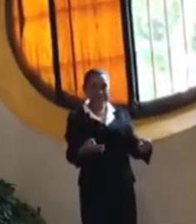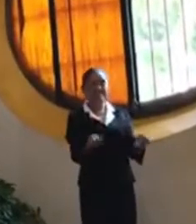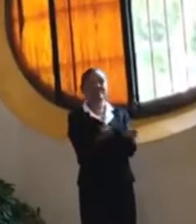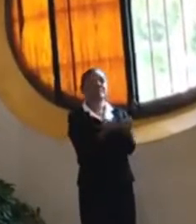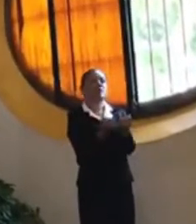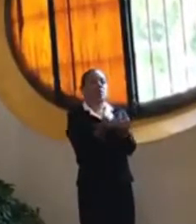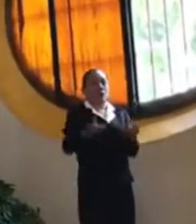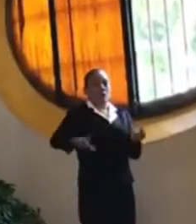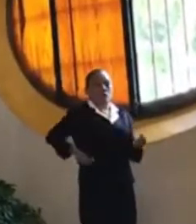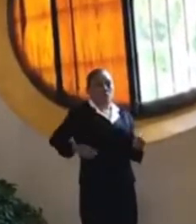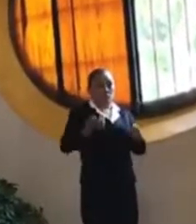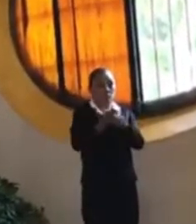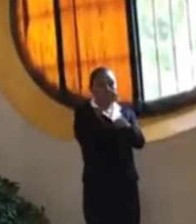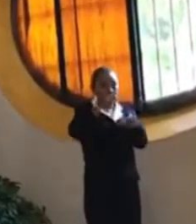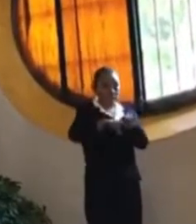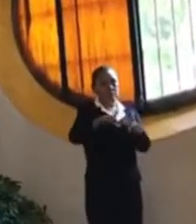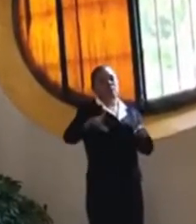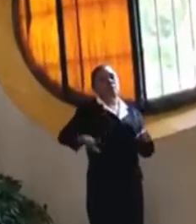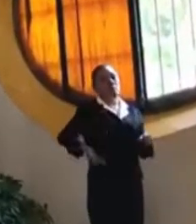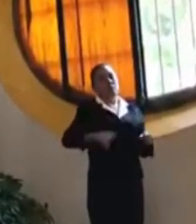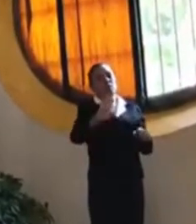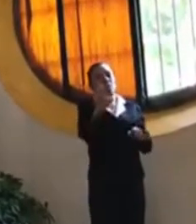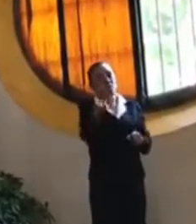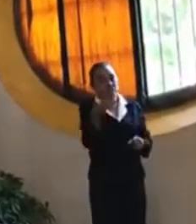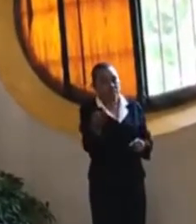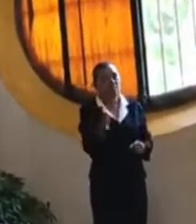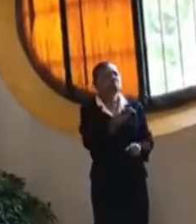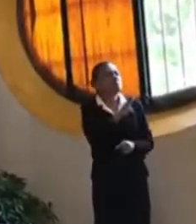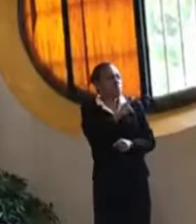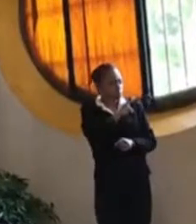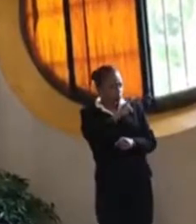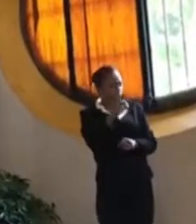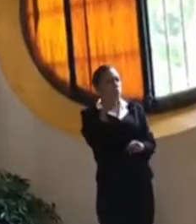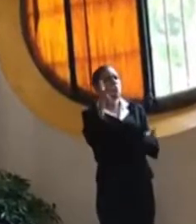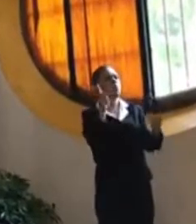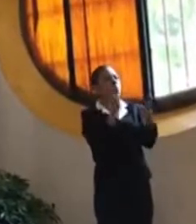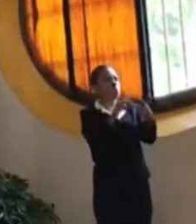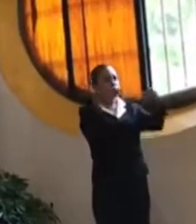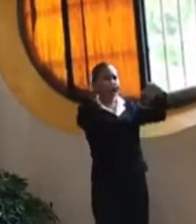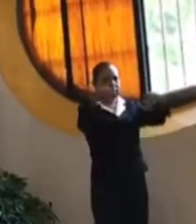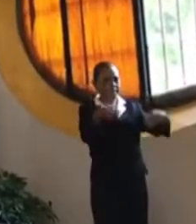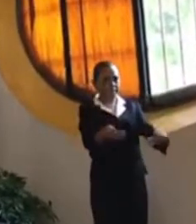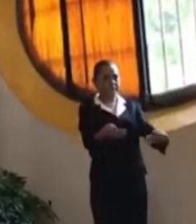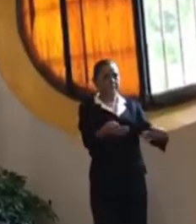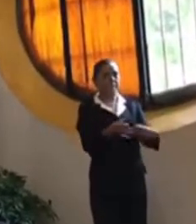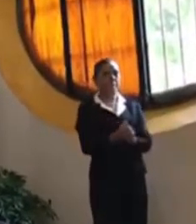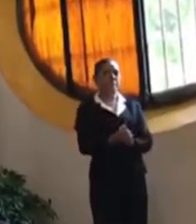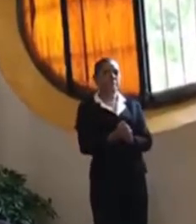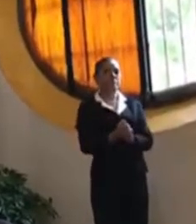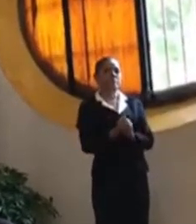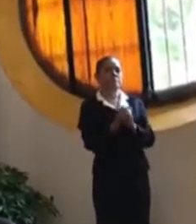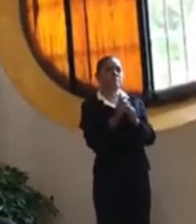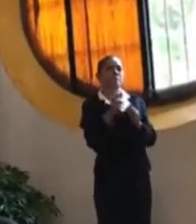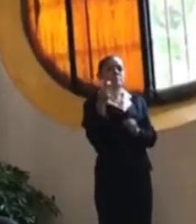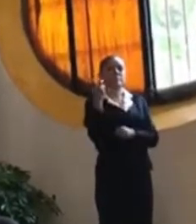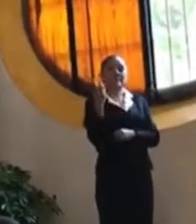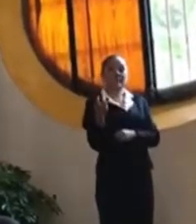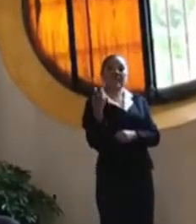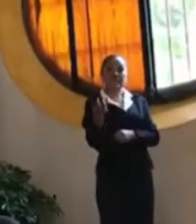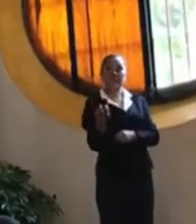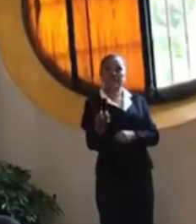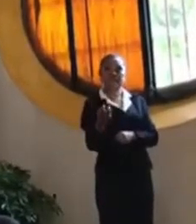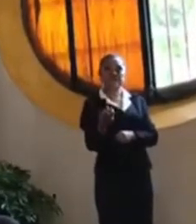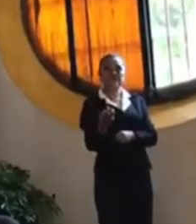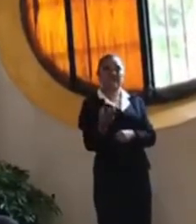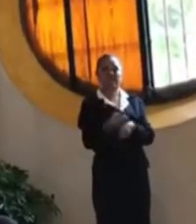del gobierno estatal y federal podemos perfectamente darle a este